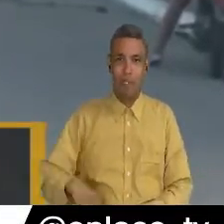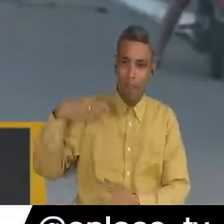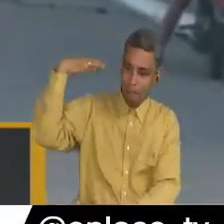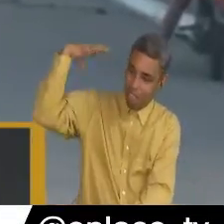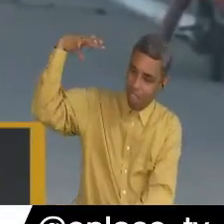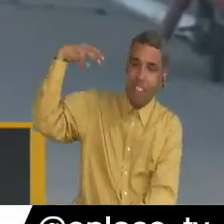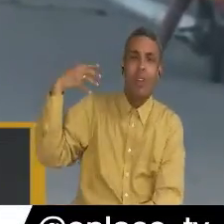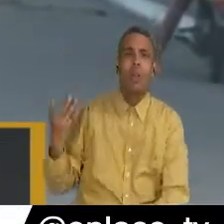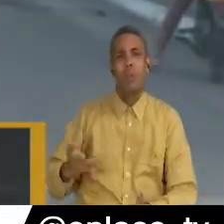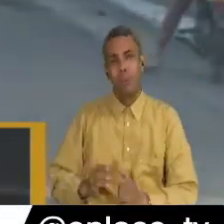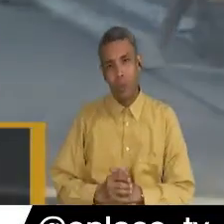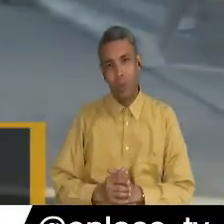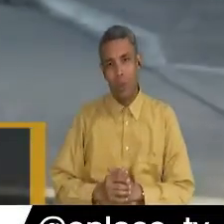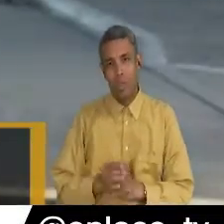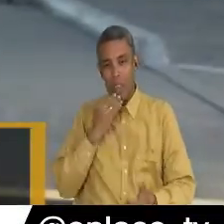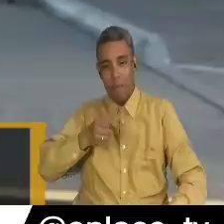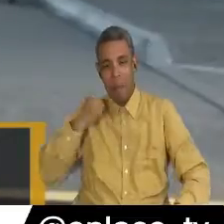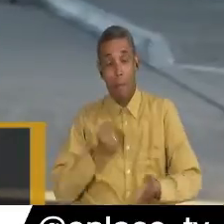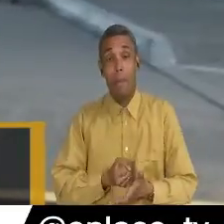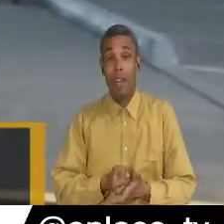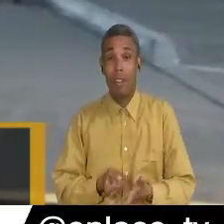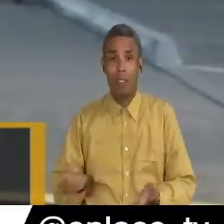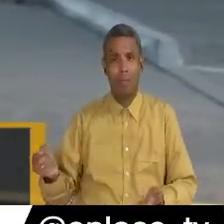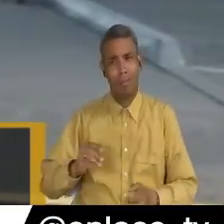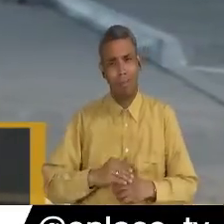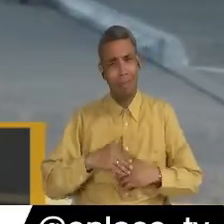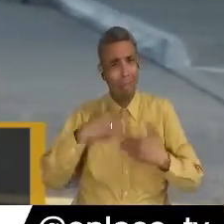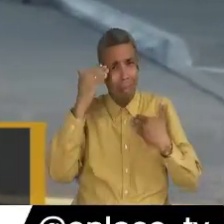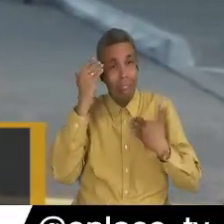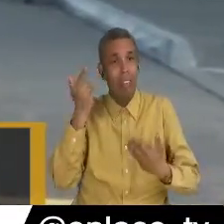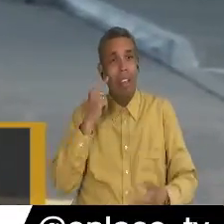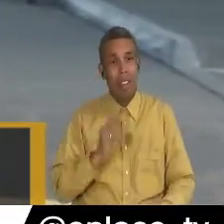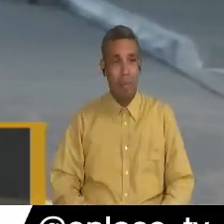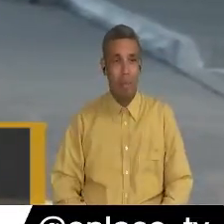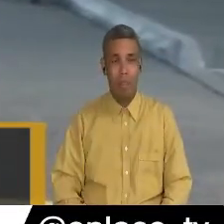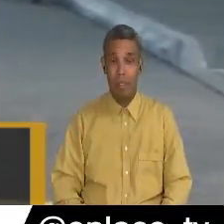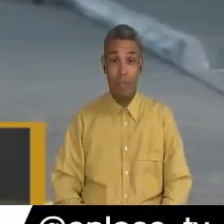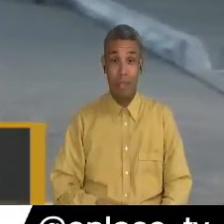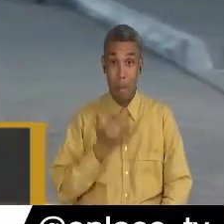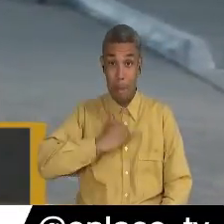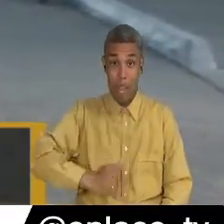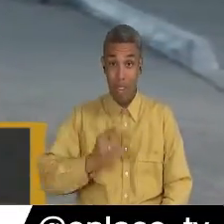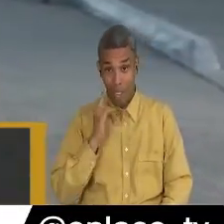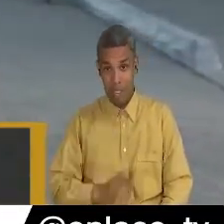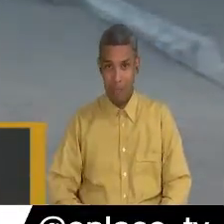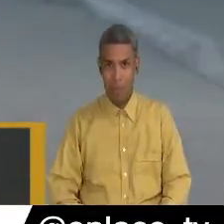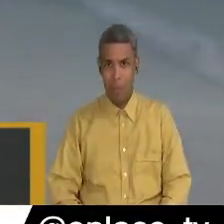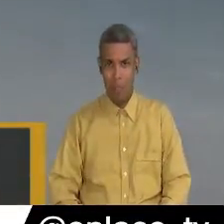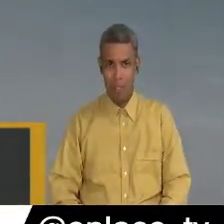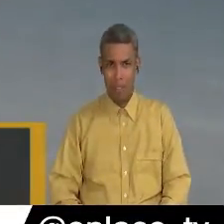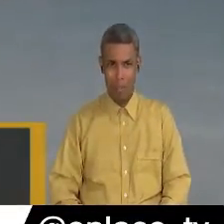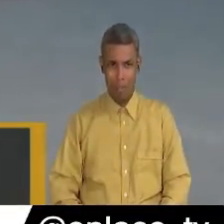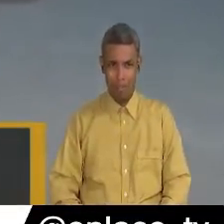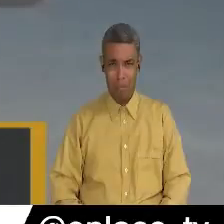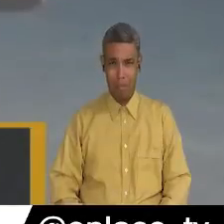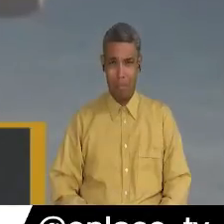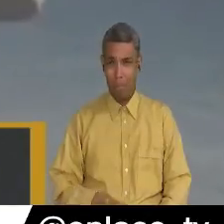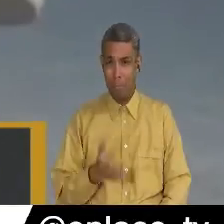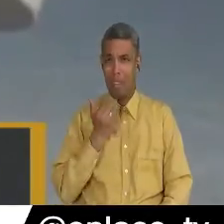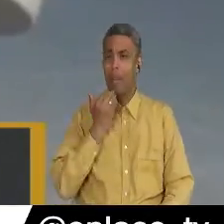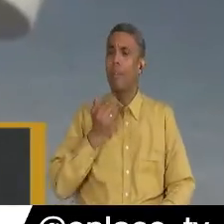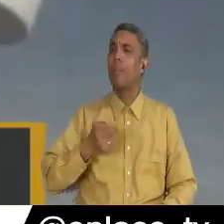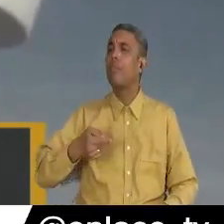riesgos que este tipo de transporte implica. Hasta la tapa llevan por delante estos señores y lo hacen sin respetar autoridad alguna. Como se